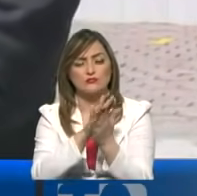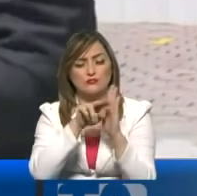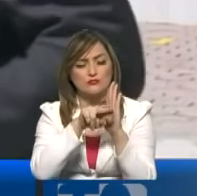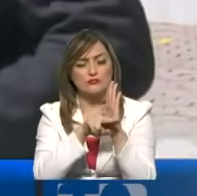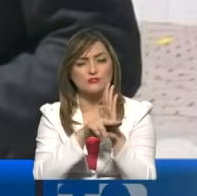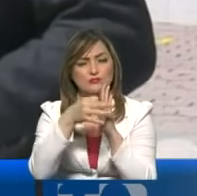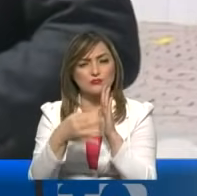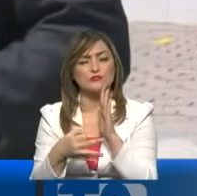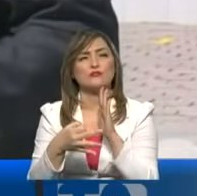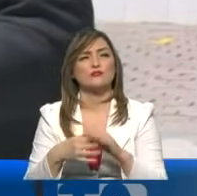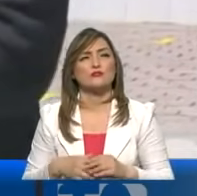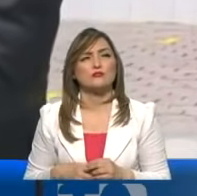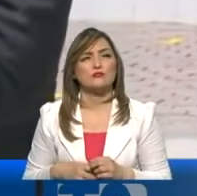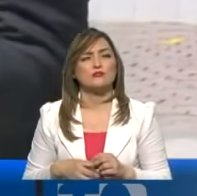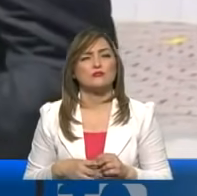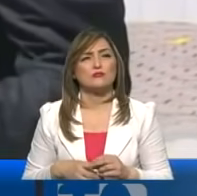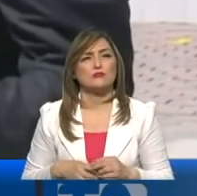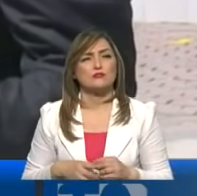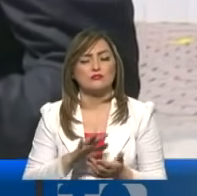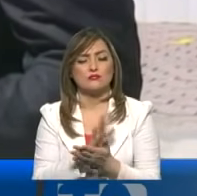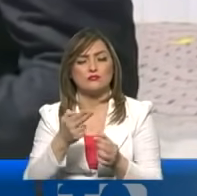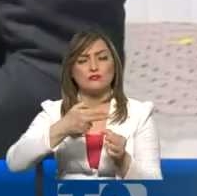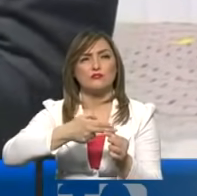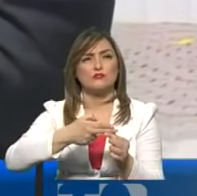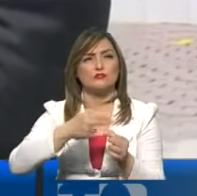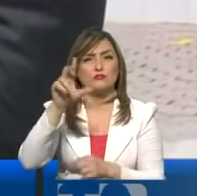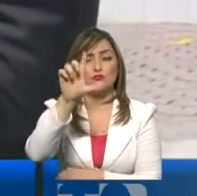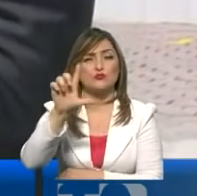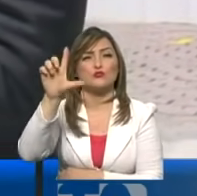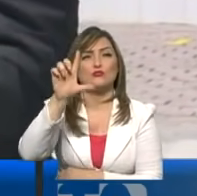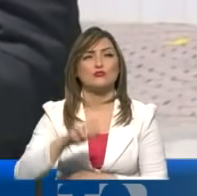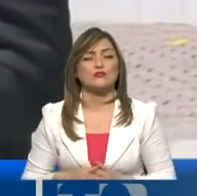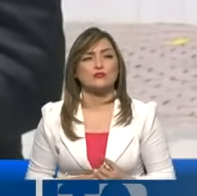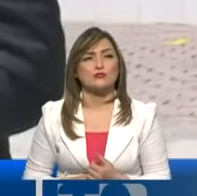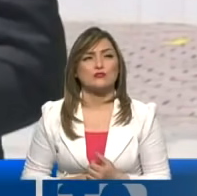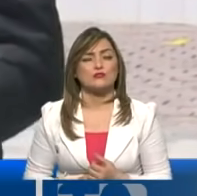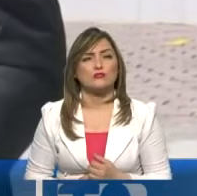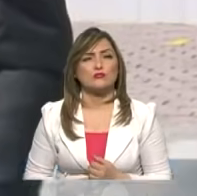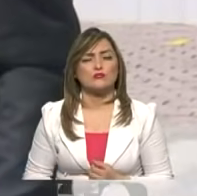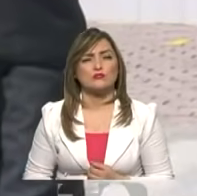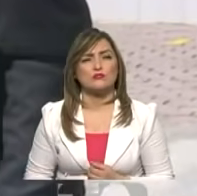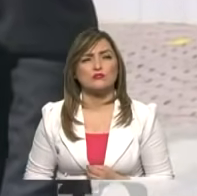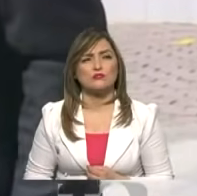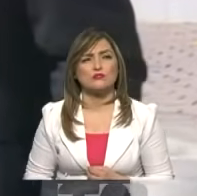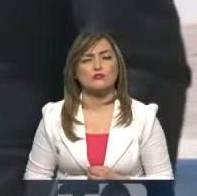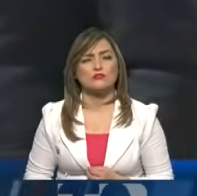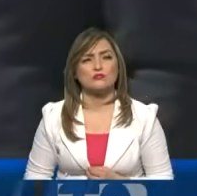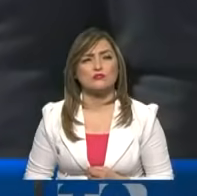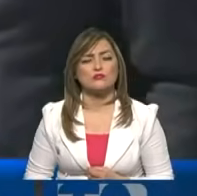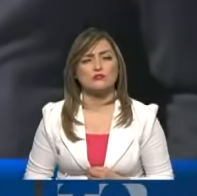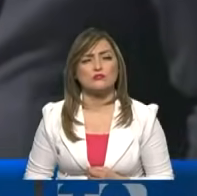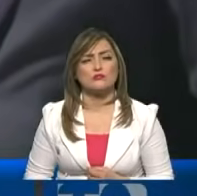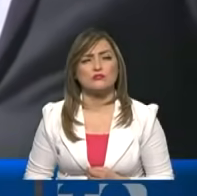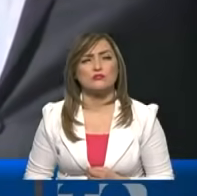normativa correspondiente ante el ministerio para volver a clases el lunes. ¿Qué hace falta para que esto se haga realidad? Como bien mencionas,